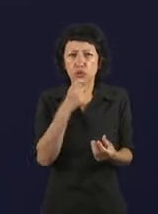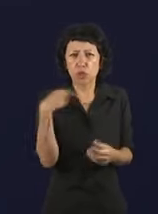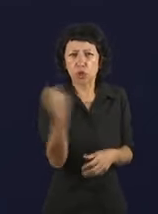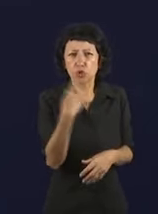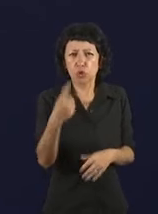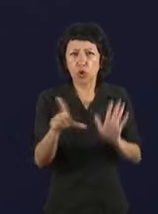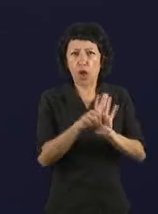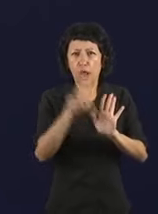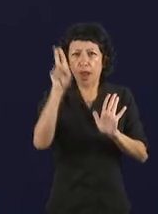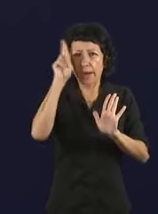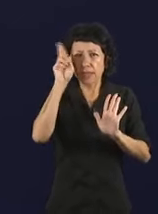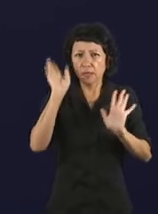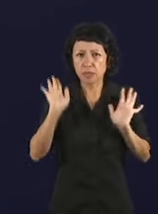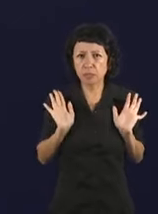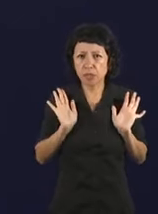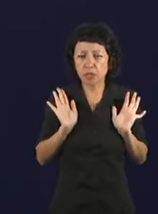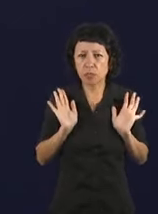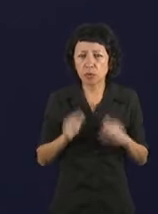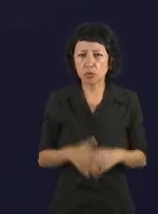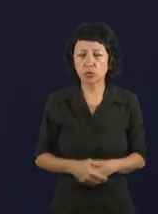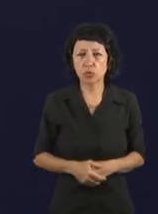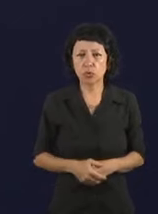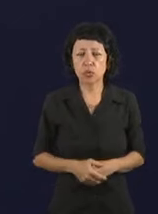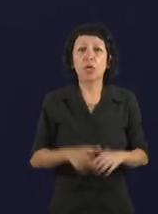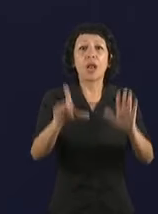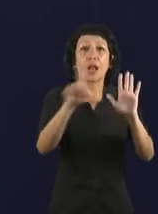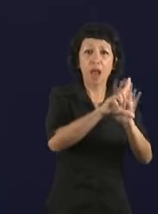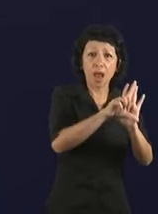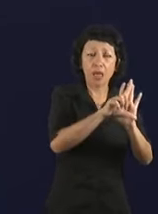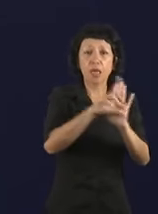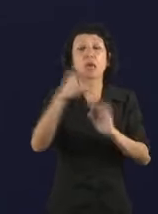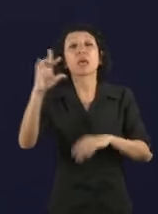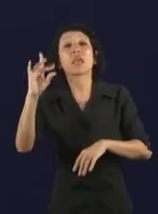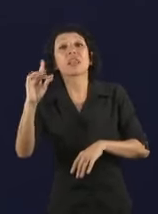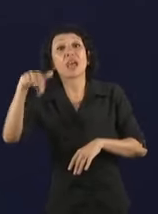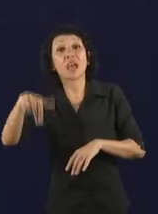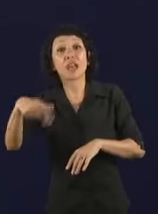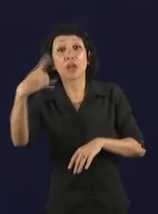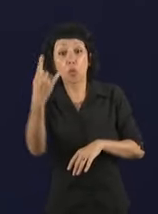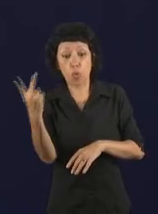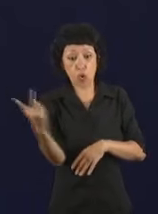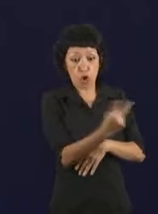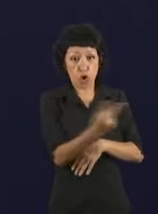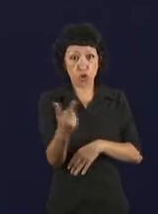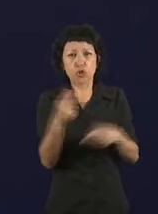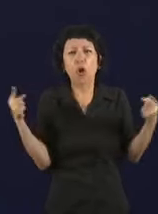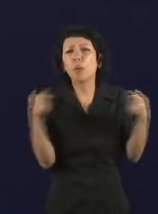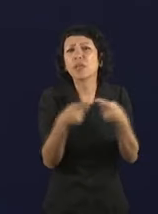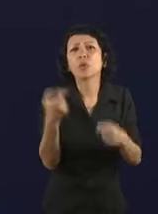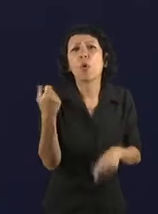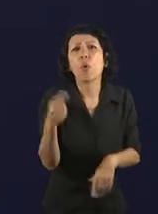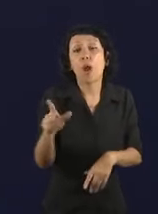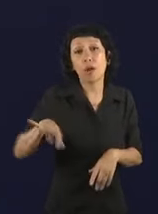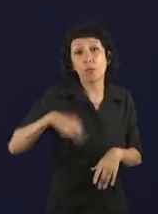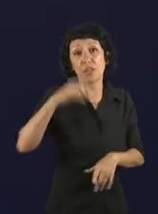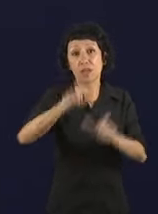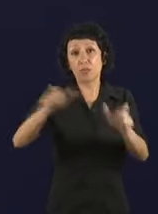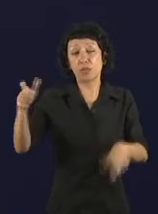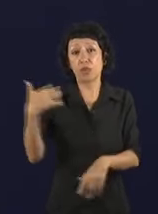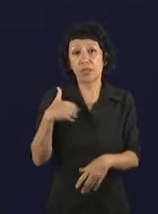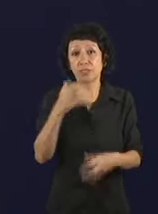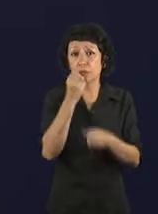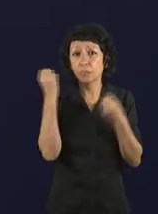al margen de que conceptualmente tanto la ley como el dnu buscan mejorarle la vida a todos los argentinos eh que eso